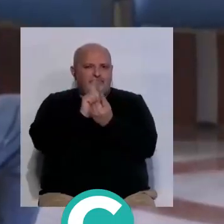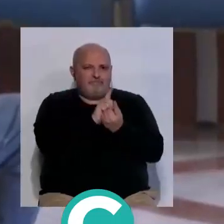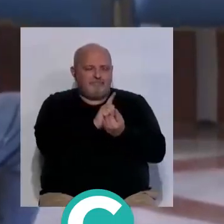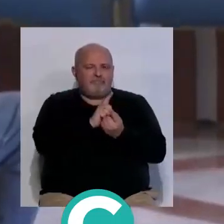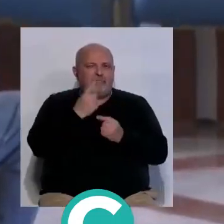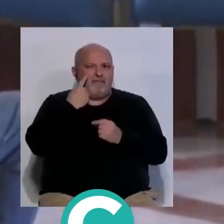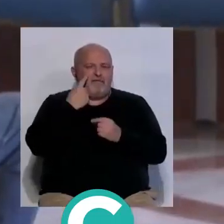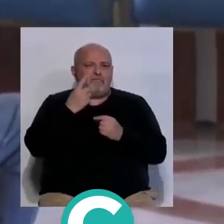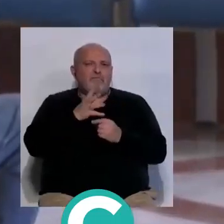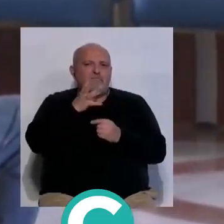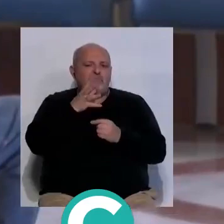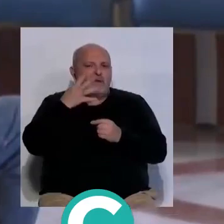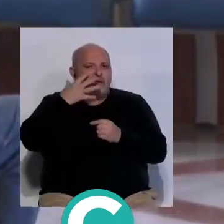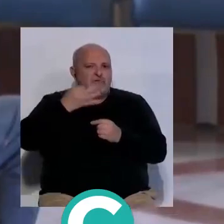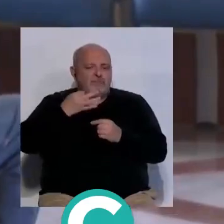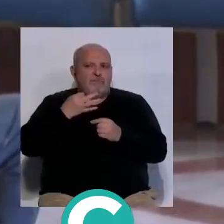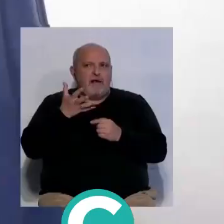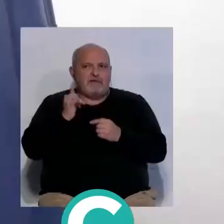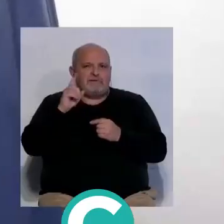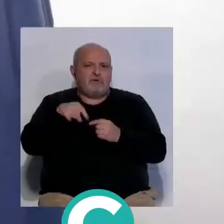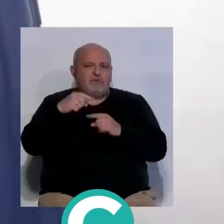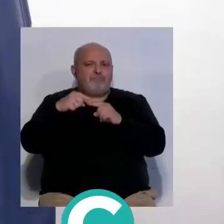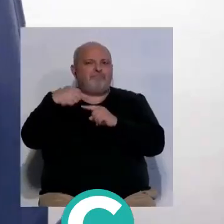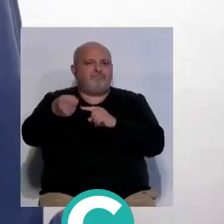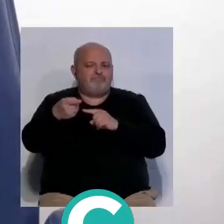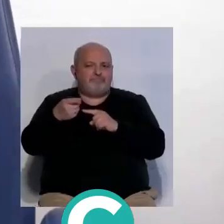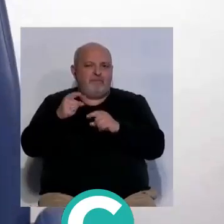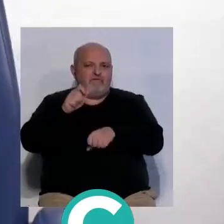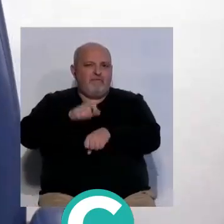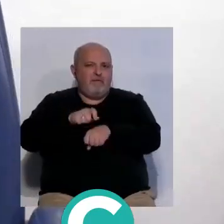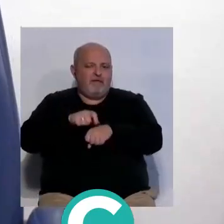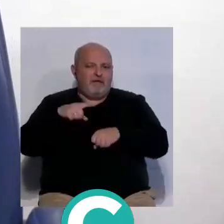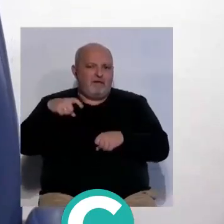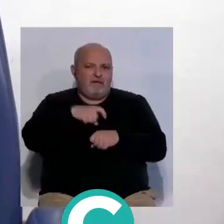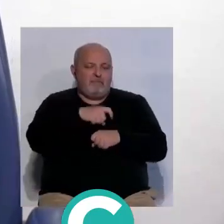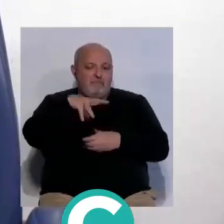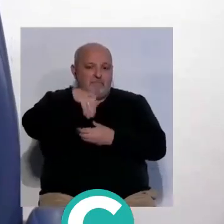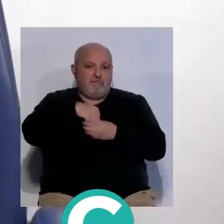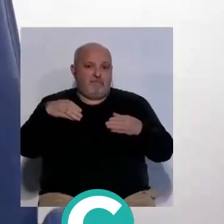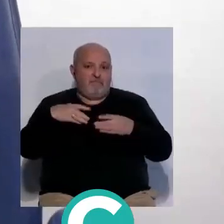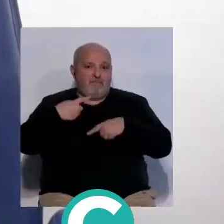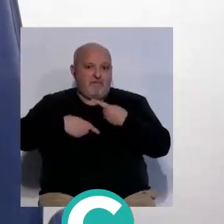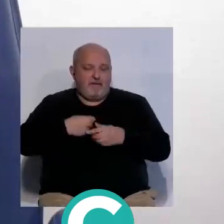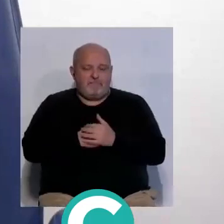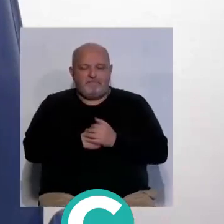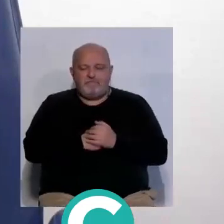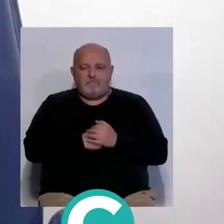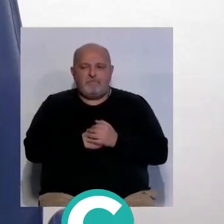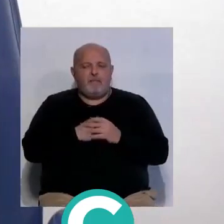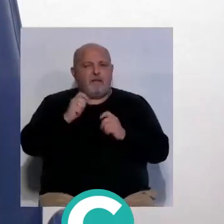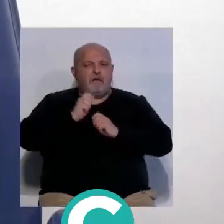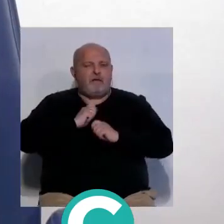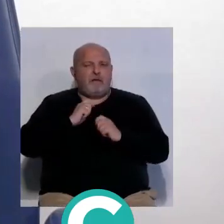y determinando el riesgo de predisposición genética a enfermedades oncológicas de los miembros de una familia. Se hereda